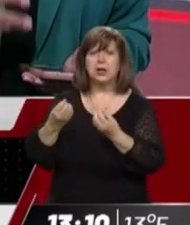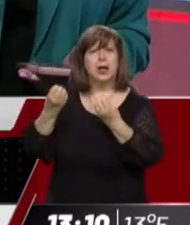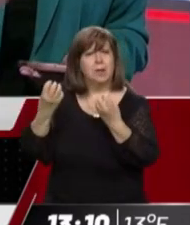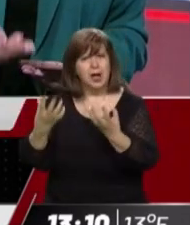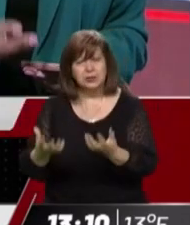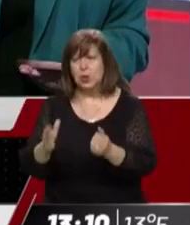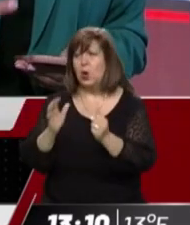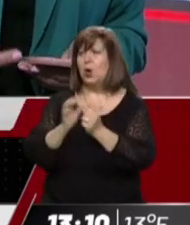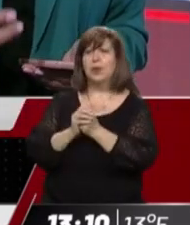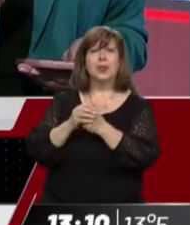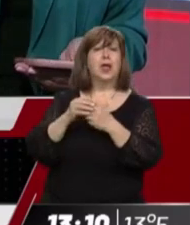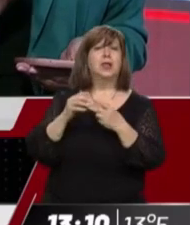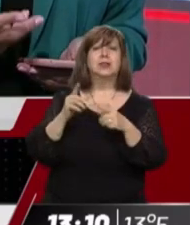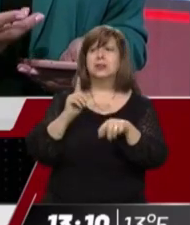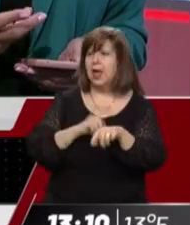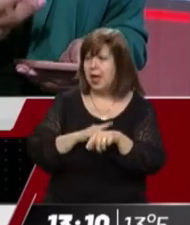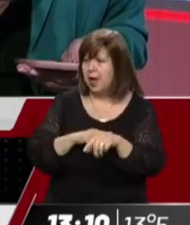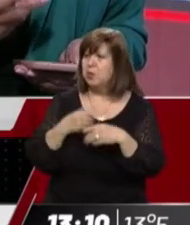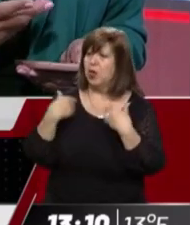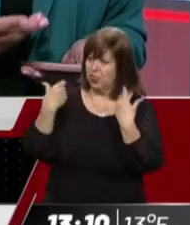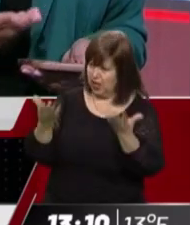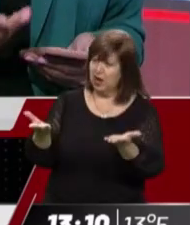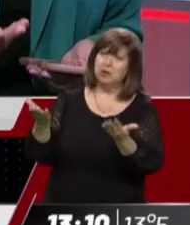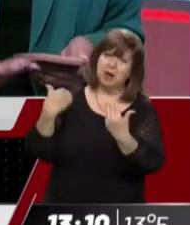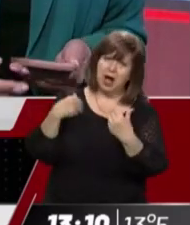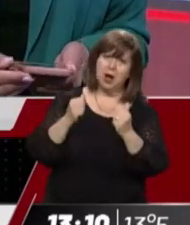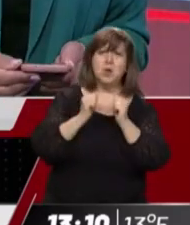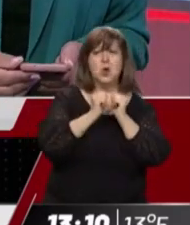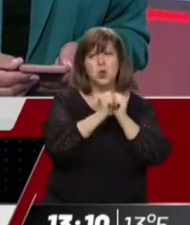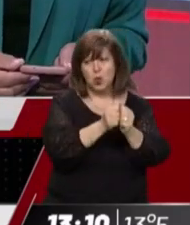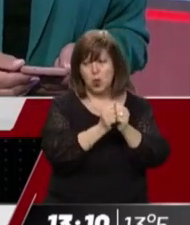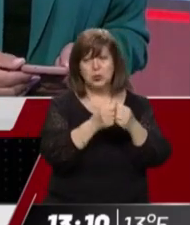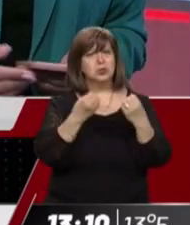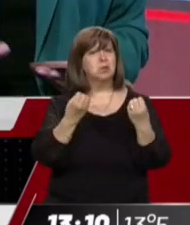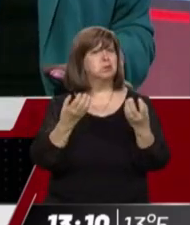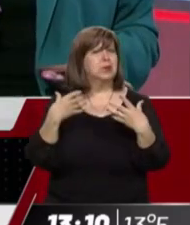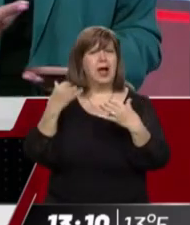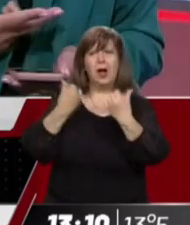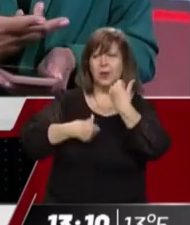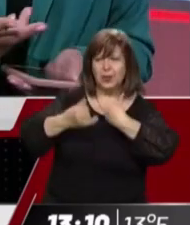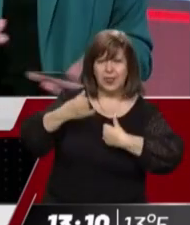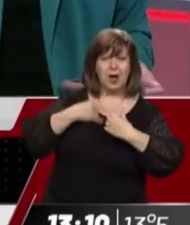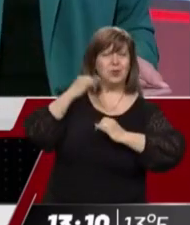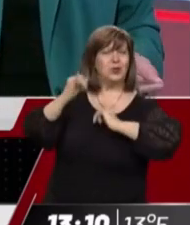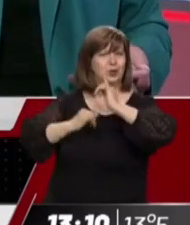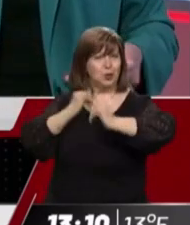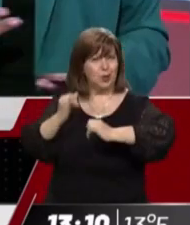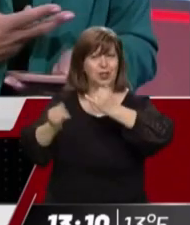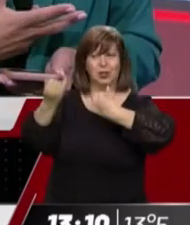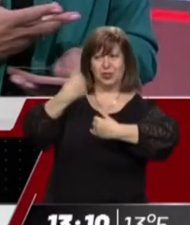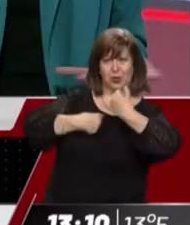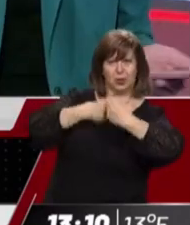con el hijo, con un sobrino, con algo. Hablar francamente qué significa esto de las drogas. Y lograr esto,